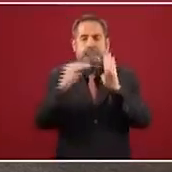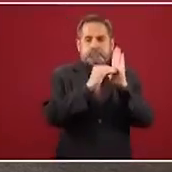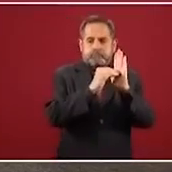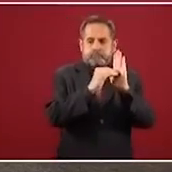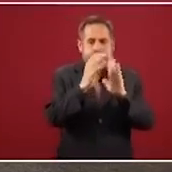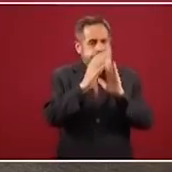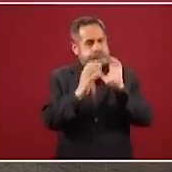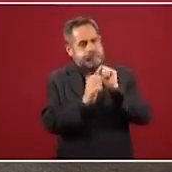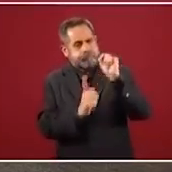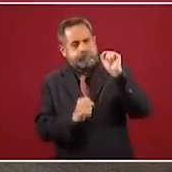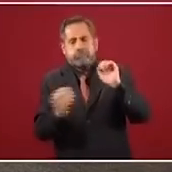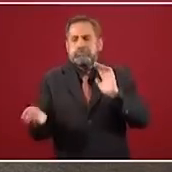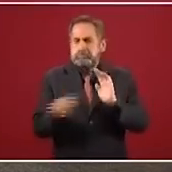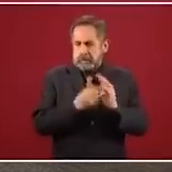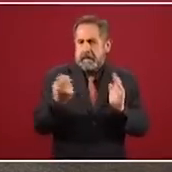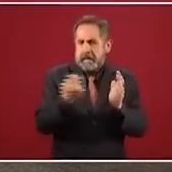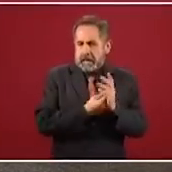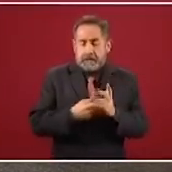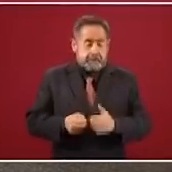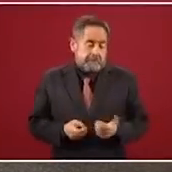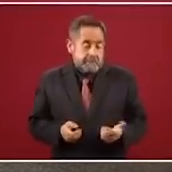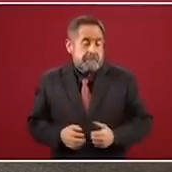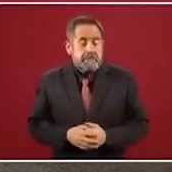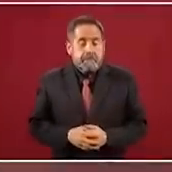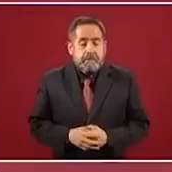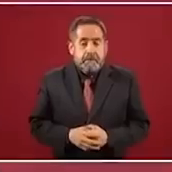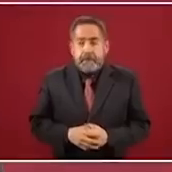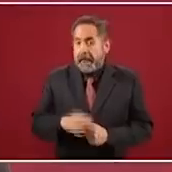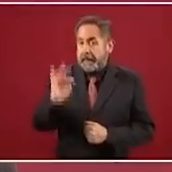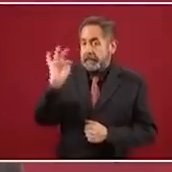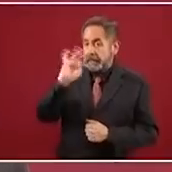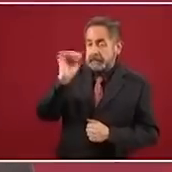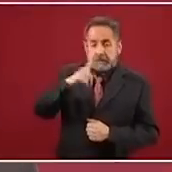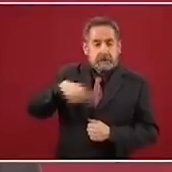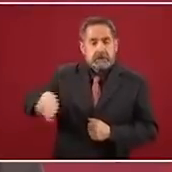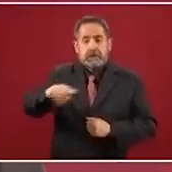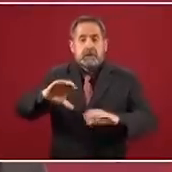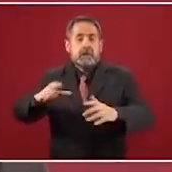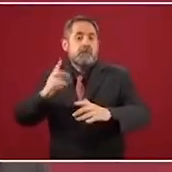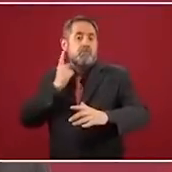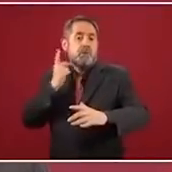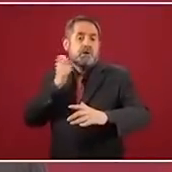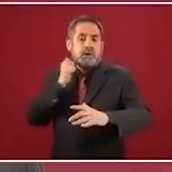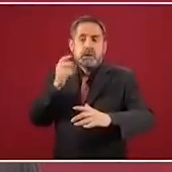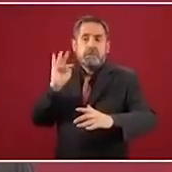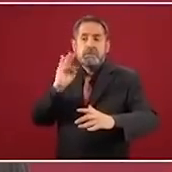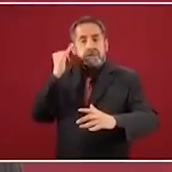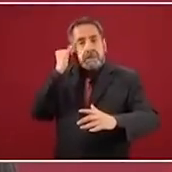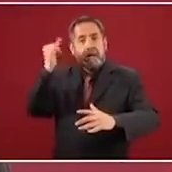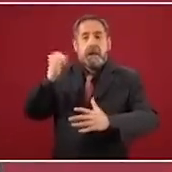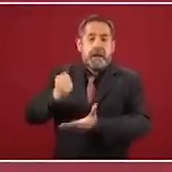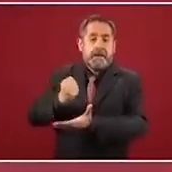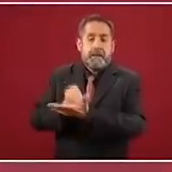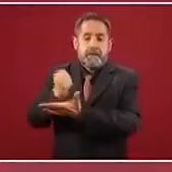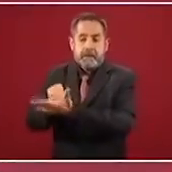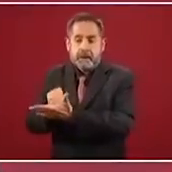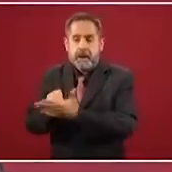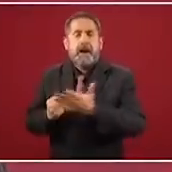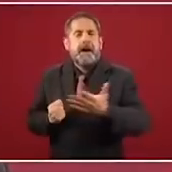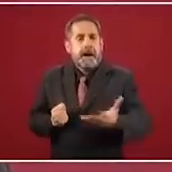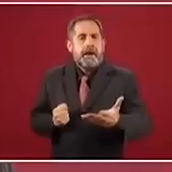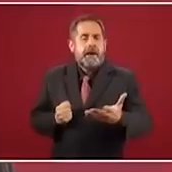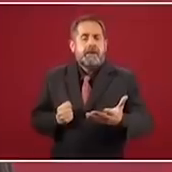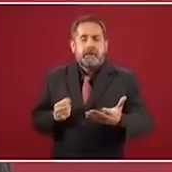si logramos que los legisladores lo aprueben, se va a